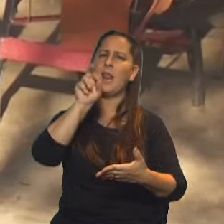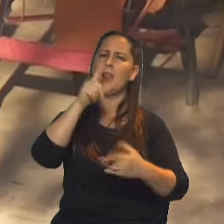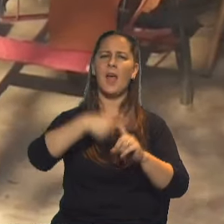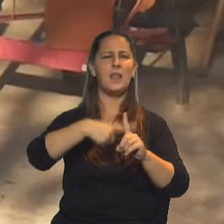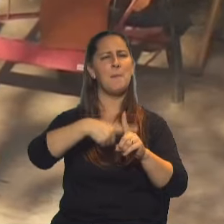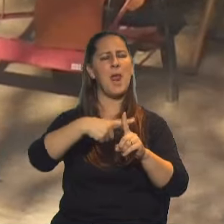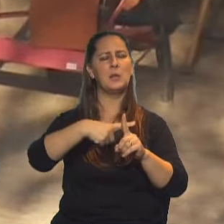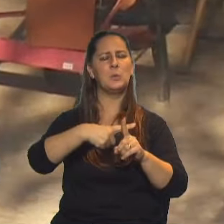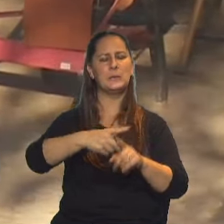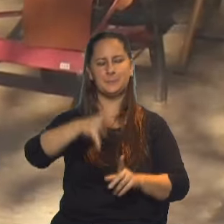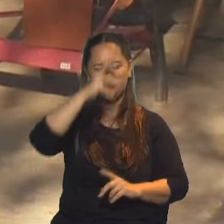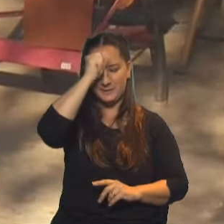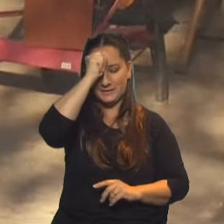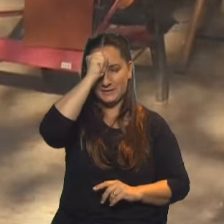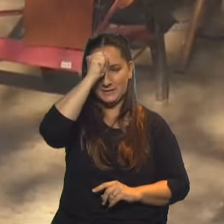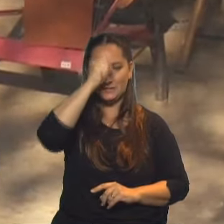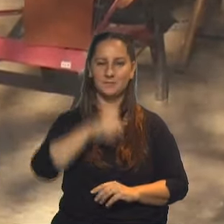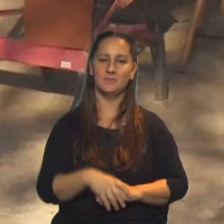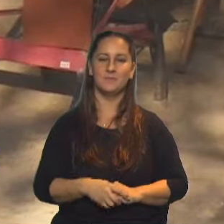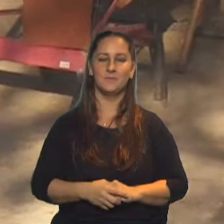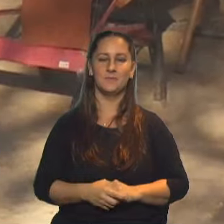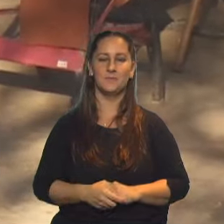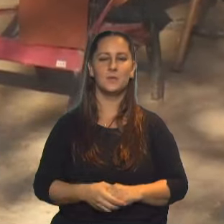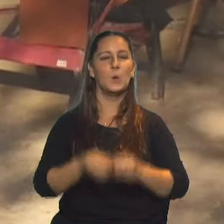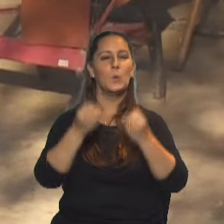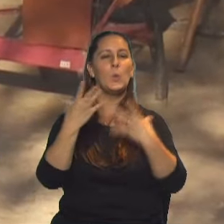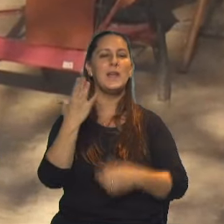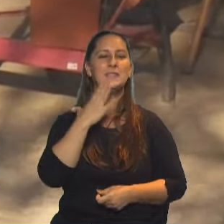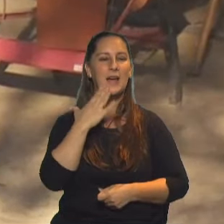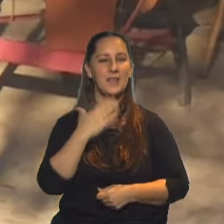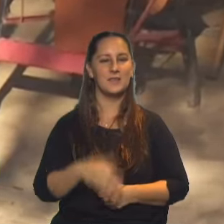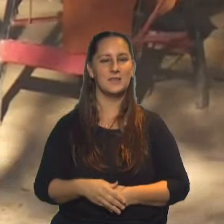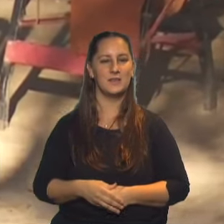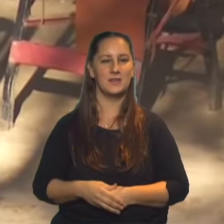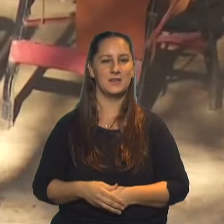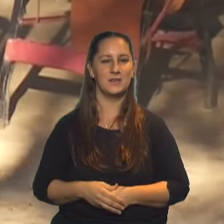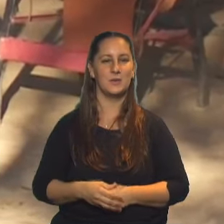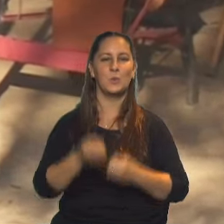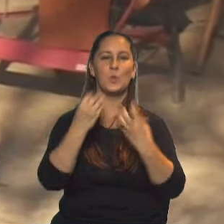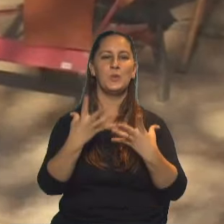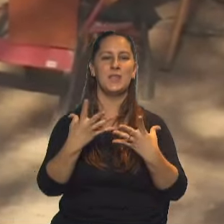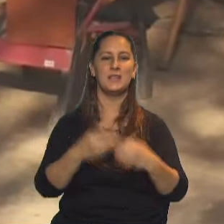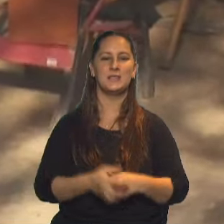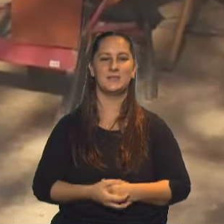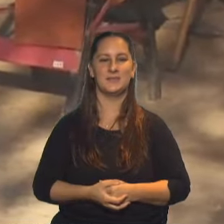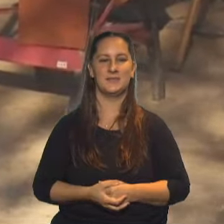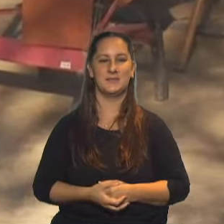pero no importa. Lo que pasa, bueno, Indio, no pierde querido, el glamour. Buenas tardes, ¿cómo le va? ¿Cómo estás, Goico? ¿Cómo estás? Bien, bien, gracias a